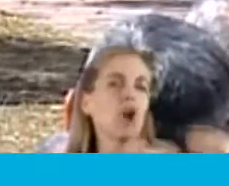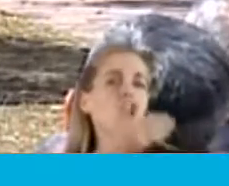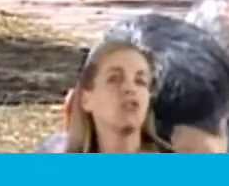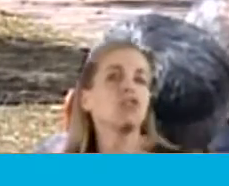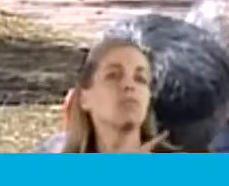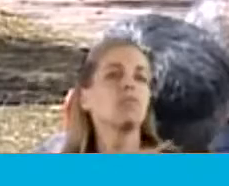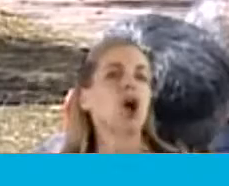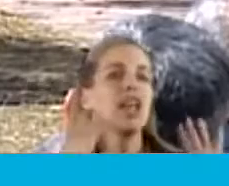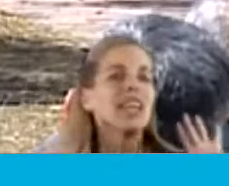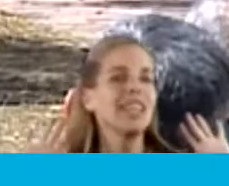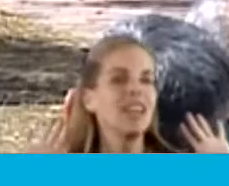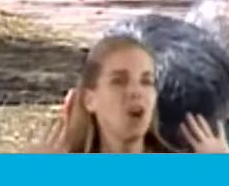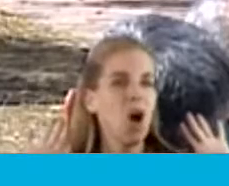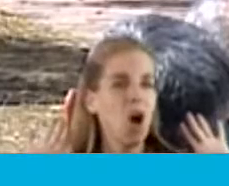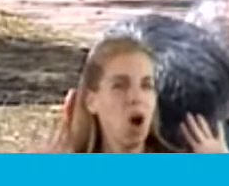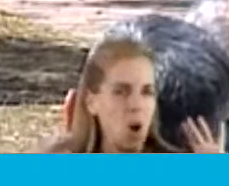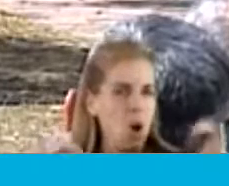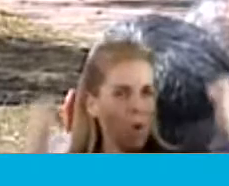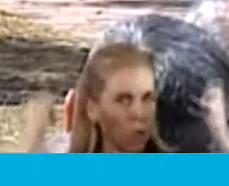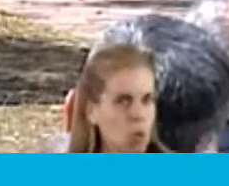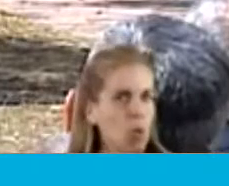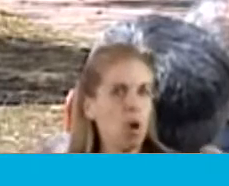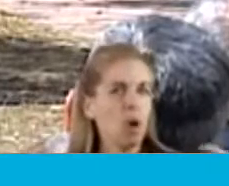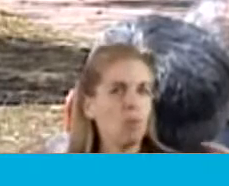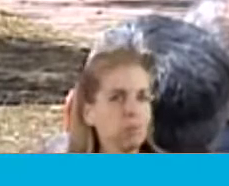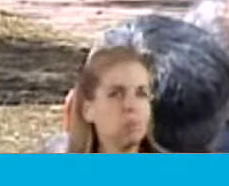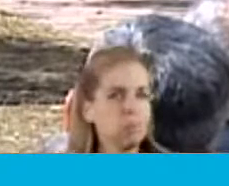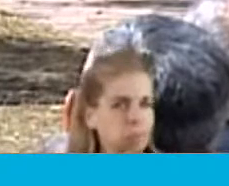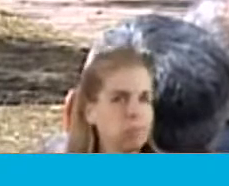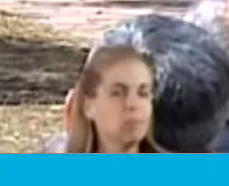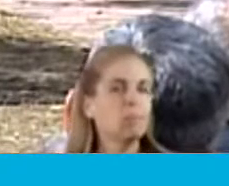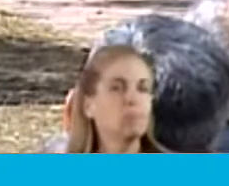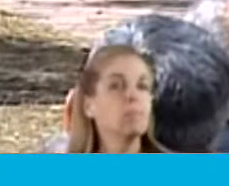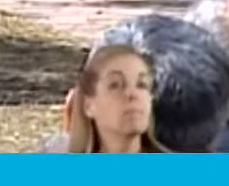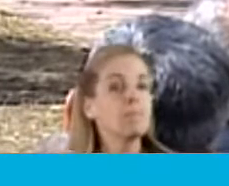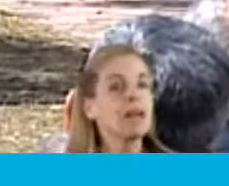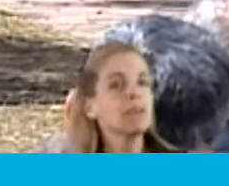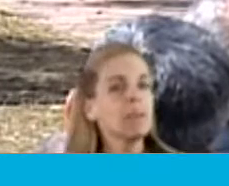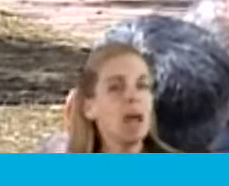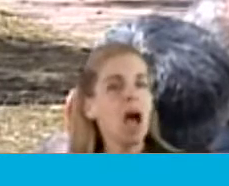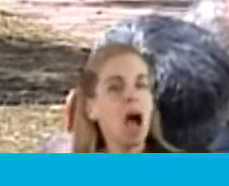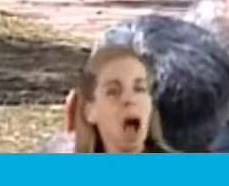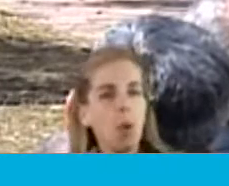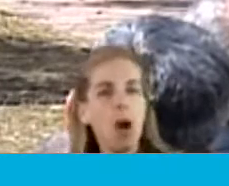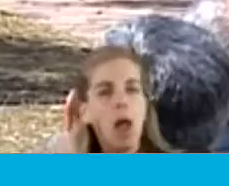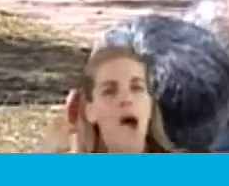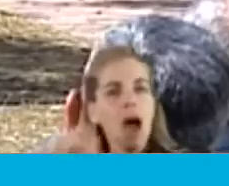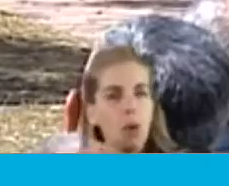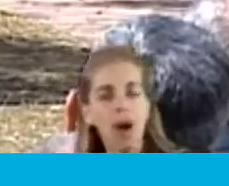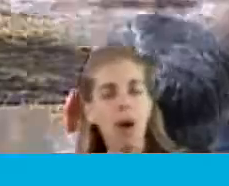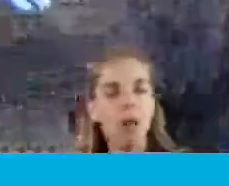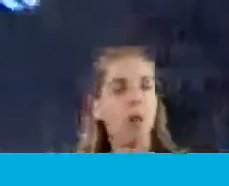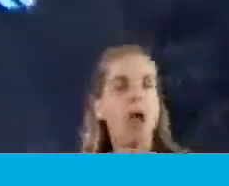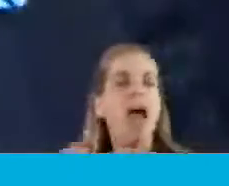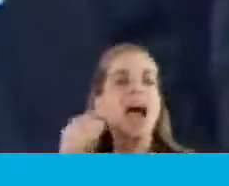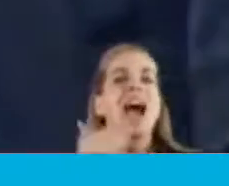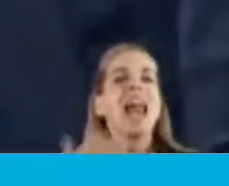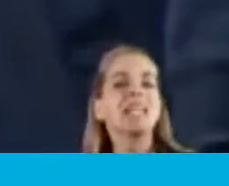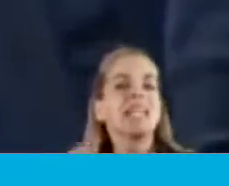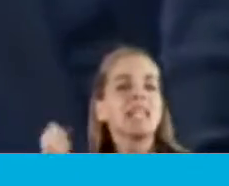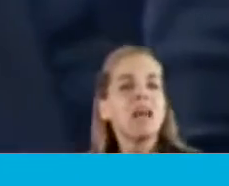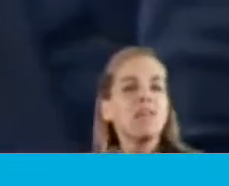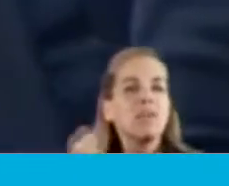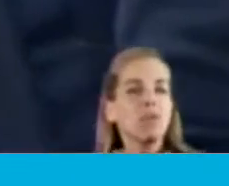exento de discusiones y disputas. La construcción de acuerdos demandó el esfuerzo de cada uno.